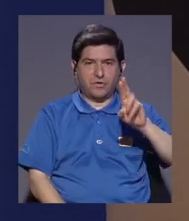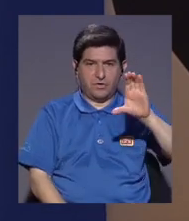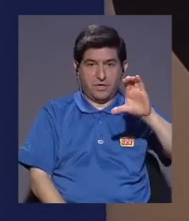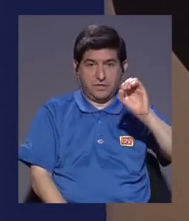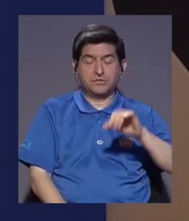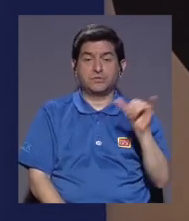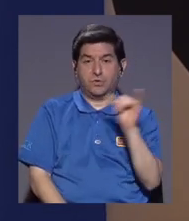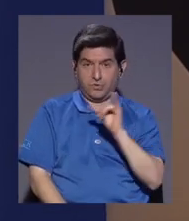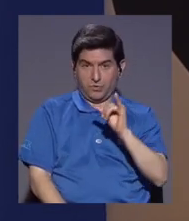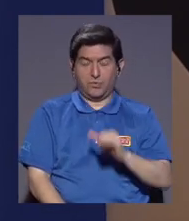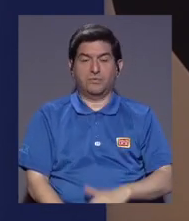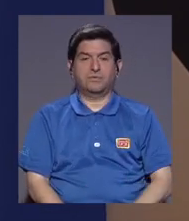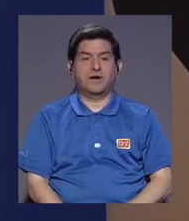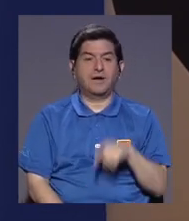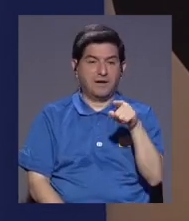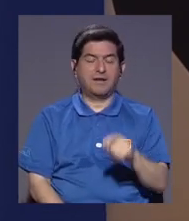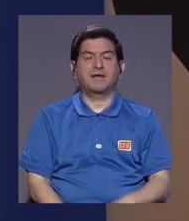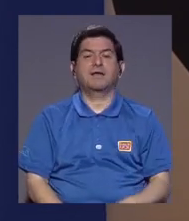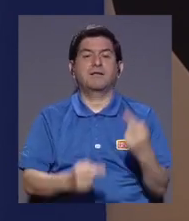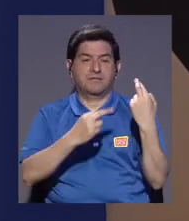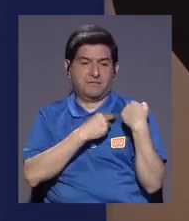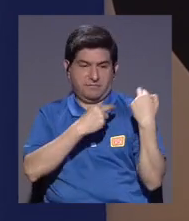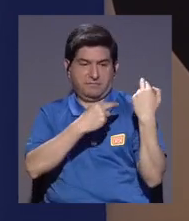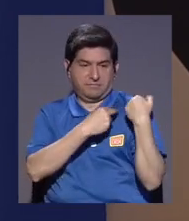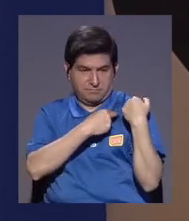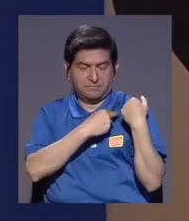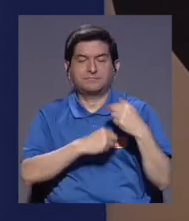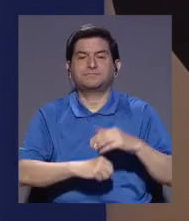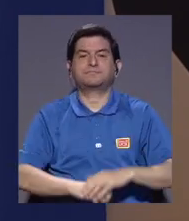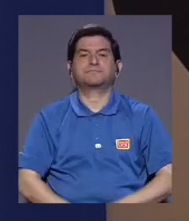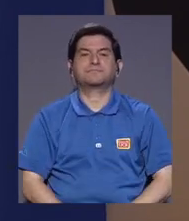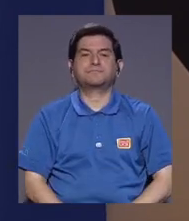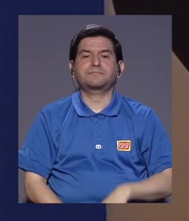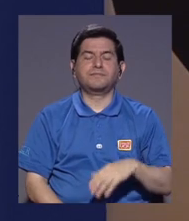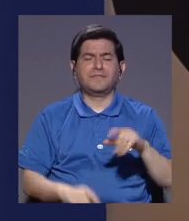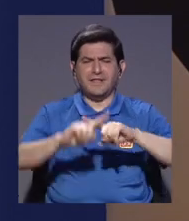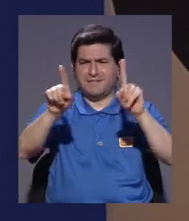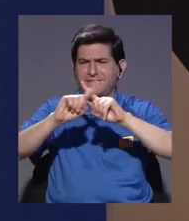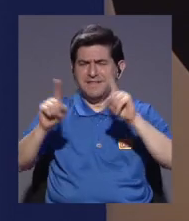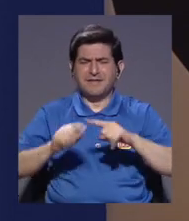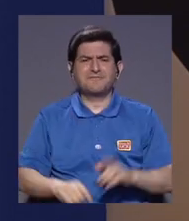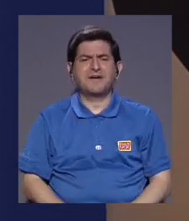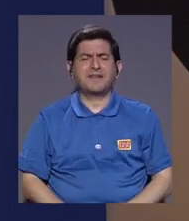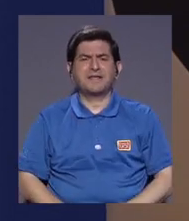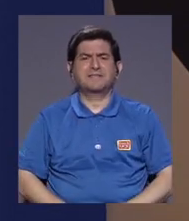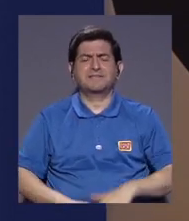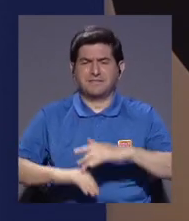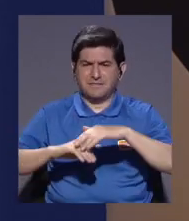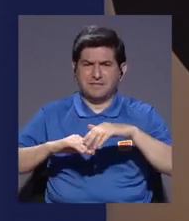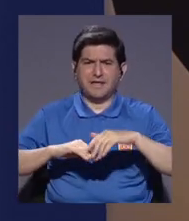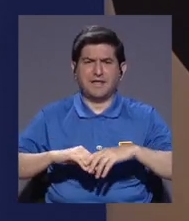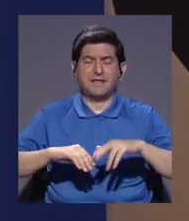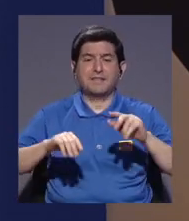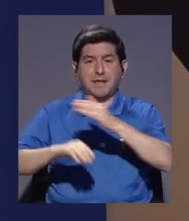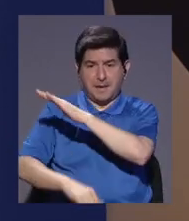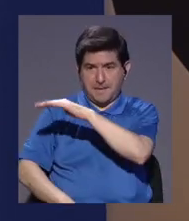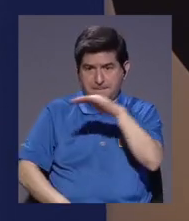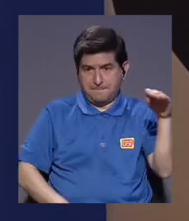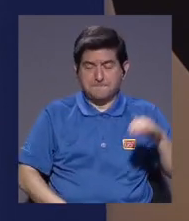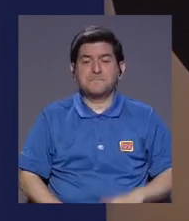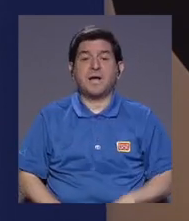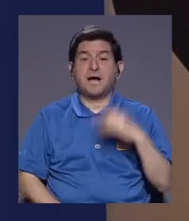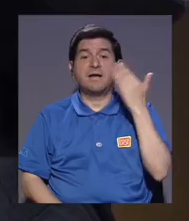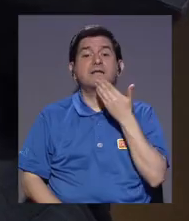digo carazo también se encargó de lograr una gran cantidad de mar territorial gracias a la isla del coco